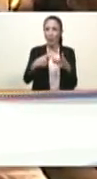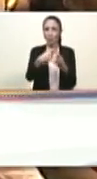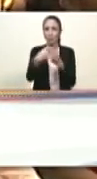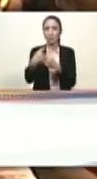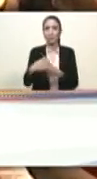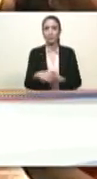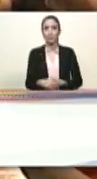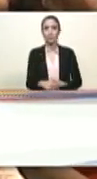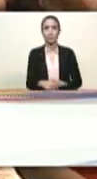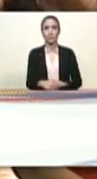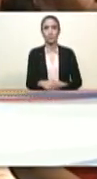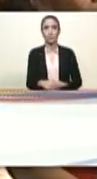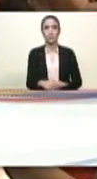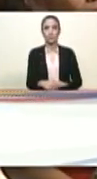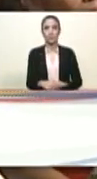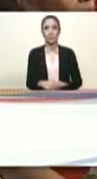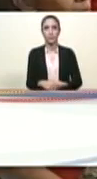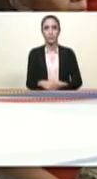700 mil millones de dólares